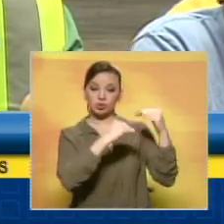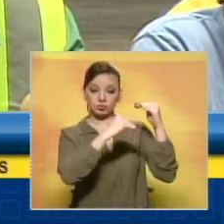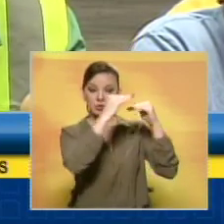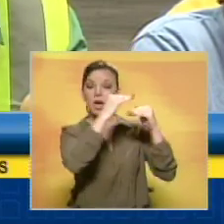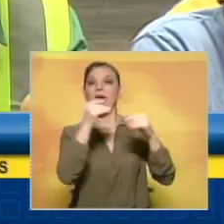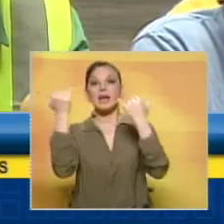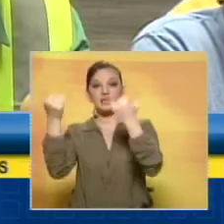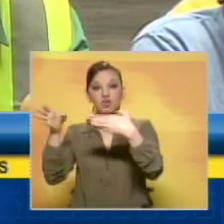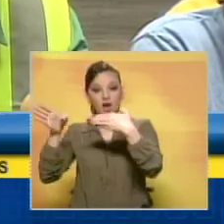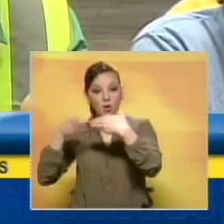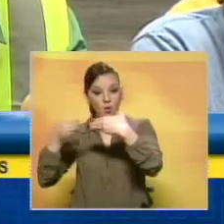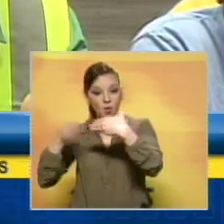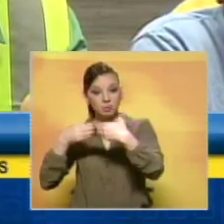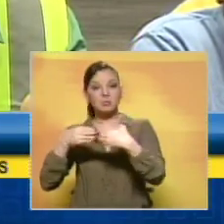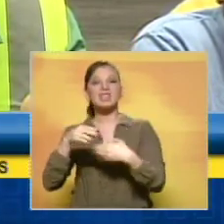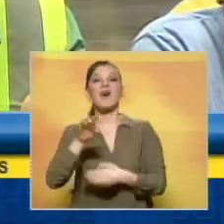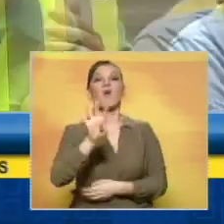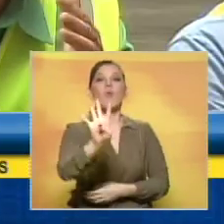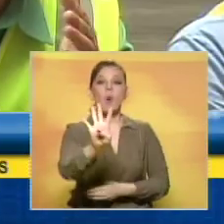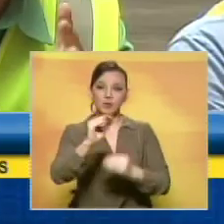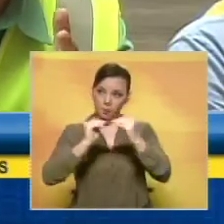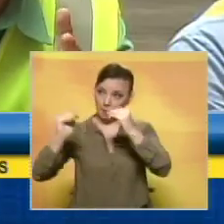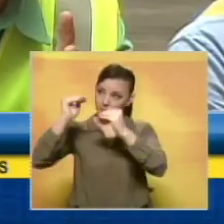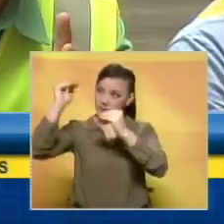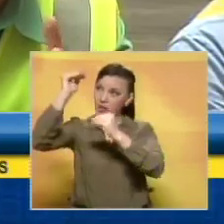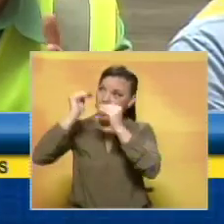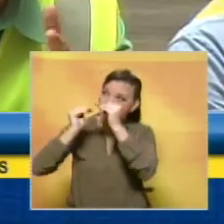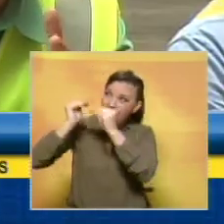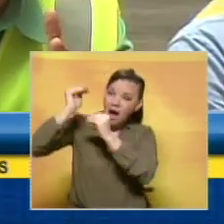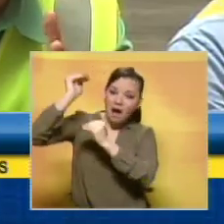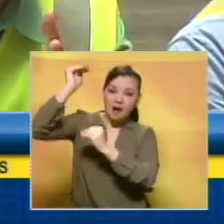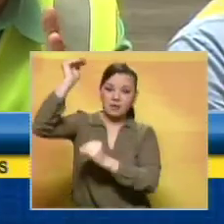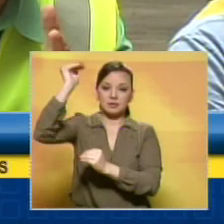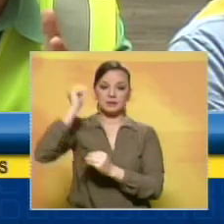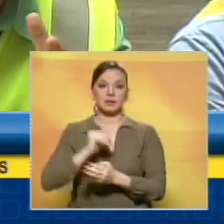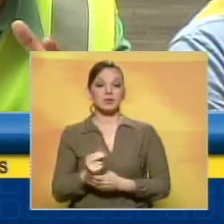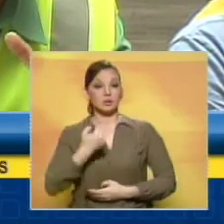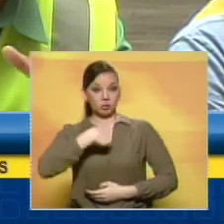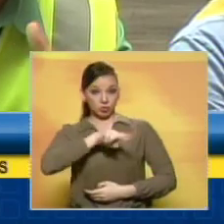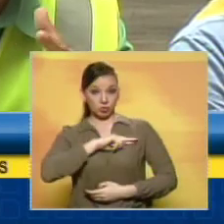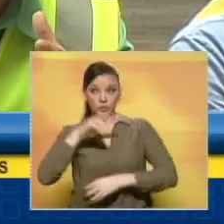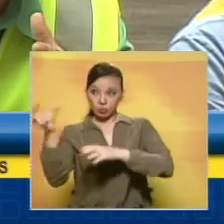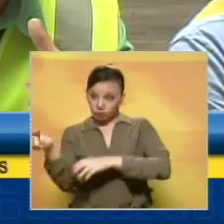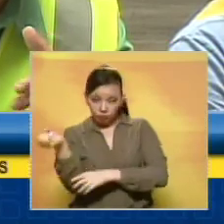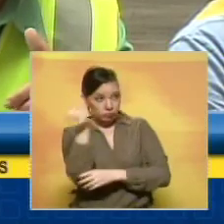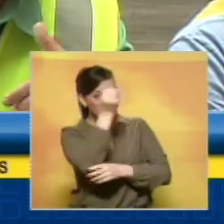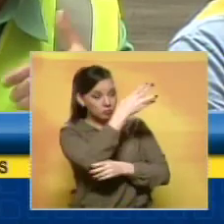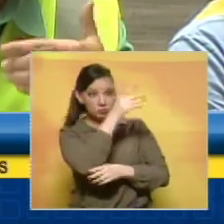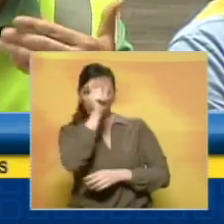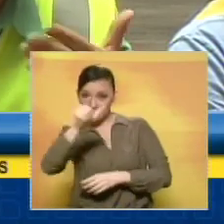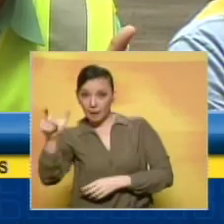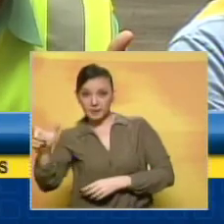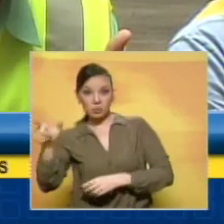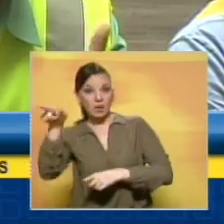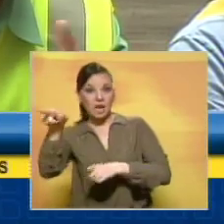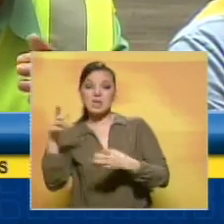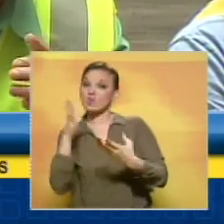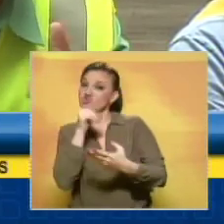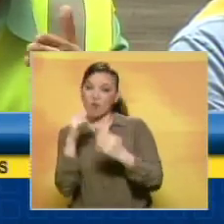pisos de los más altos en esta torre. Nosotros hemos ubicado este primer lote en Ciudad Zamora, también allí hay